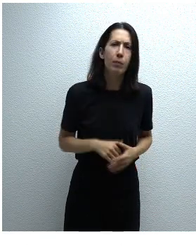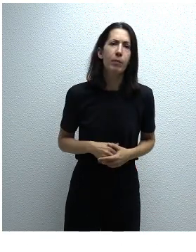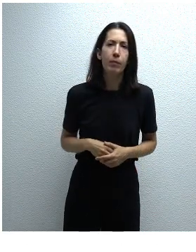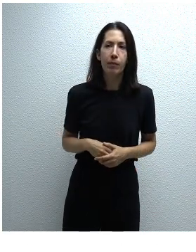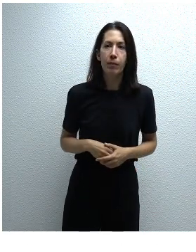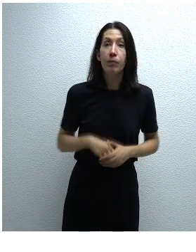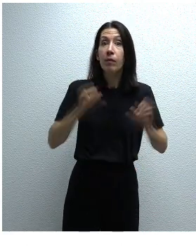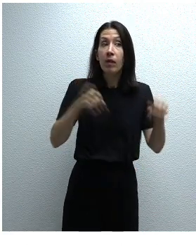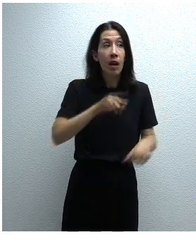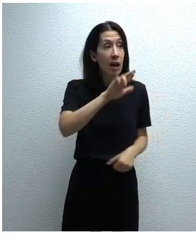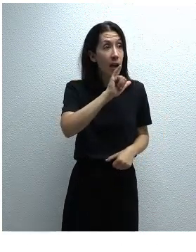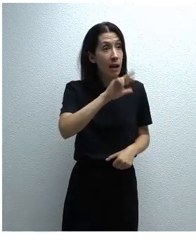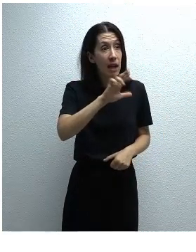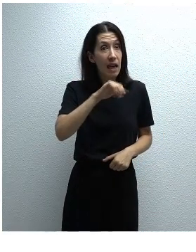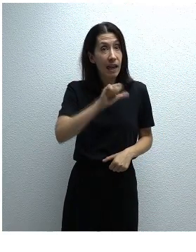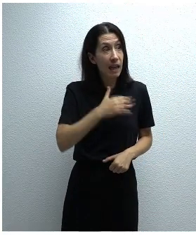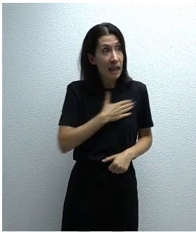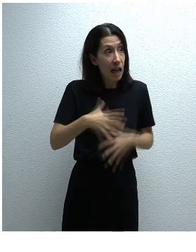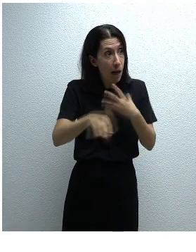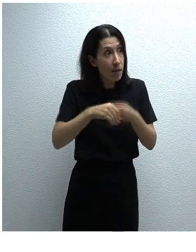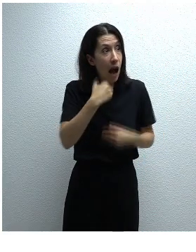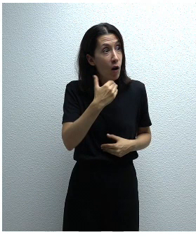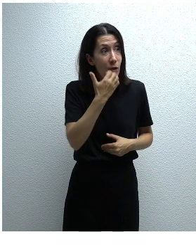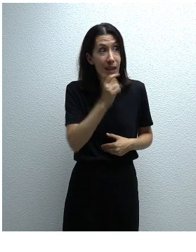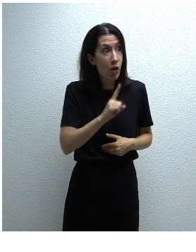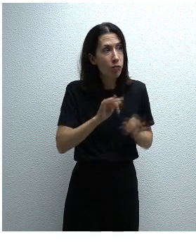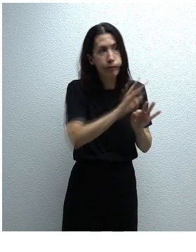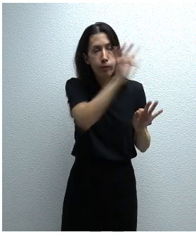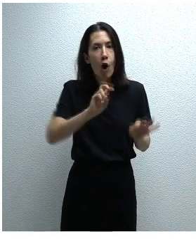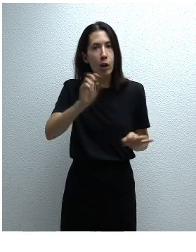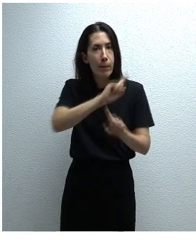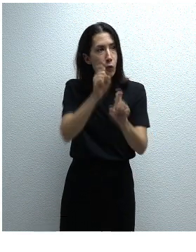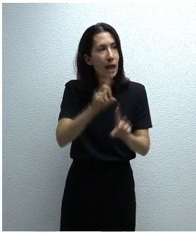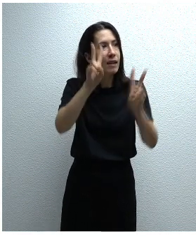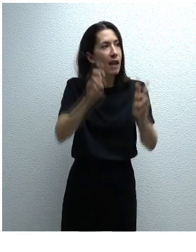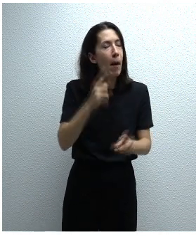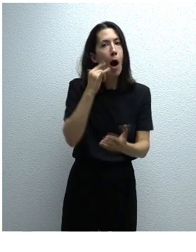Muy bien. Irene, ¿tú quieres decir algo o si no pasamos a la siguiente pregunta, que es en las pruebas periciales?